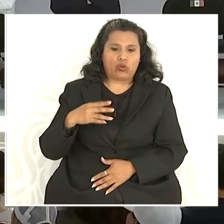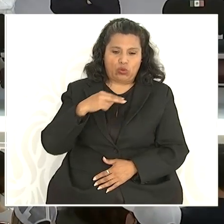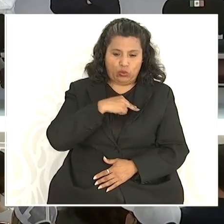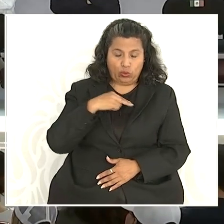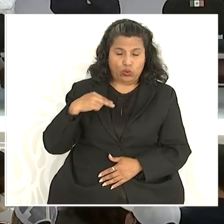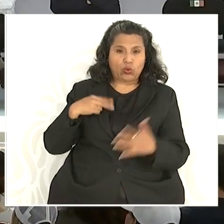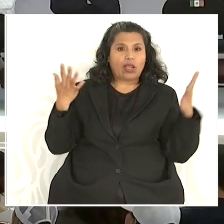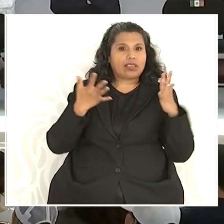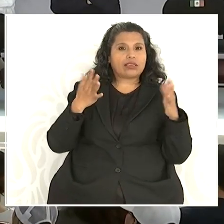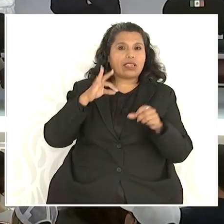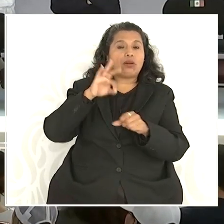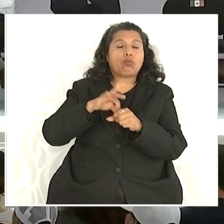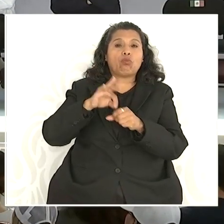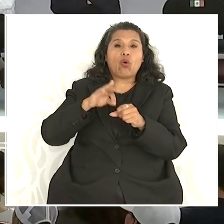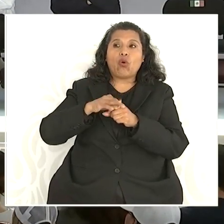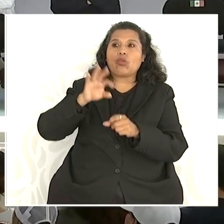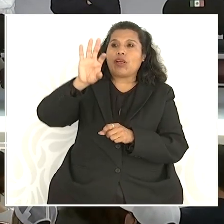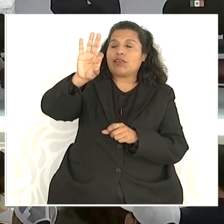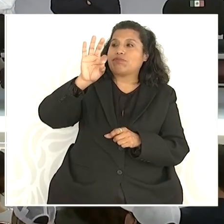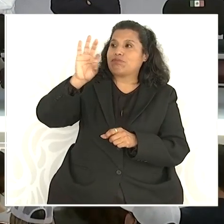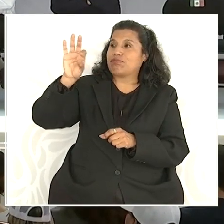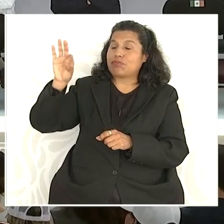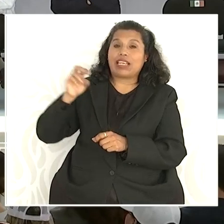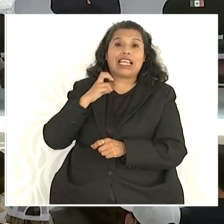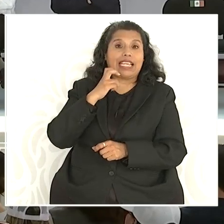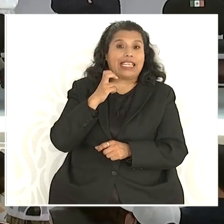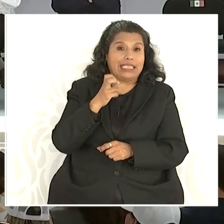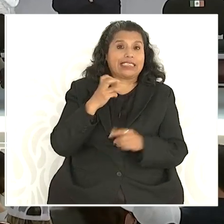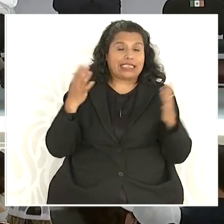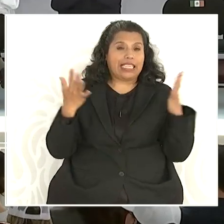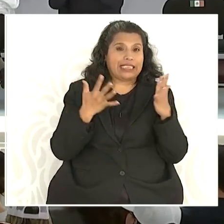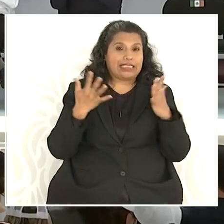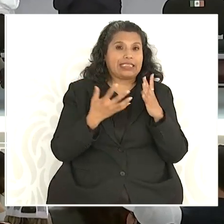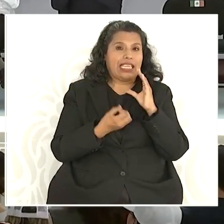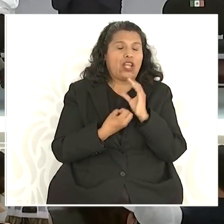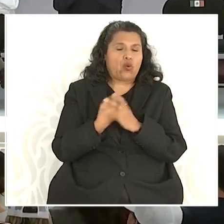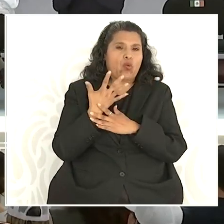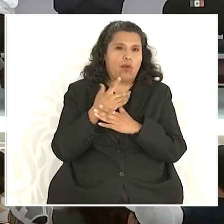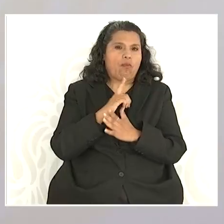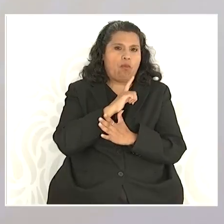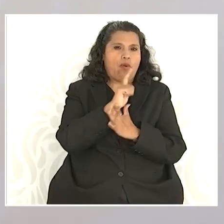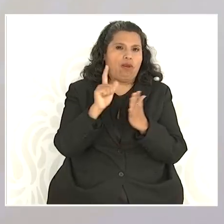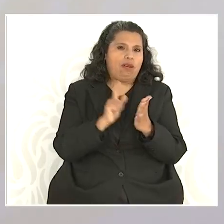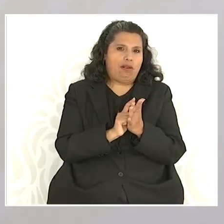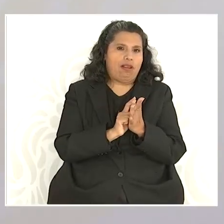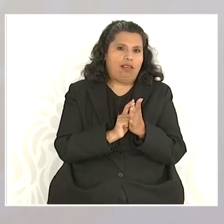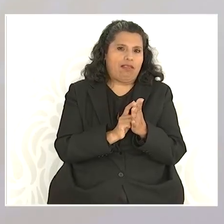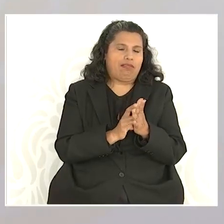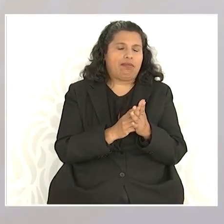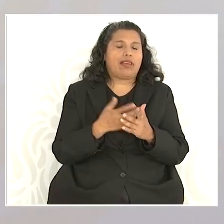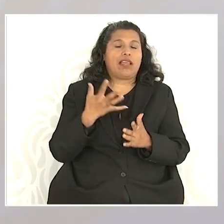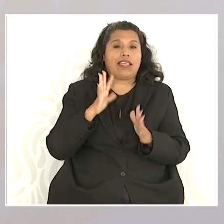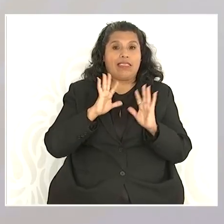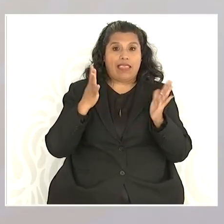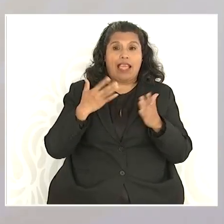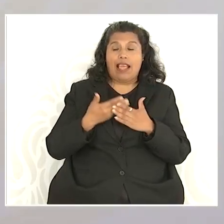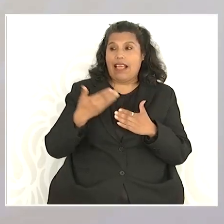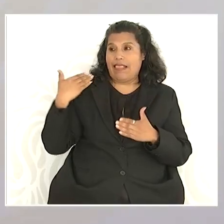de México. De eso se trata la reforma. La envió el 5 de